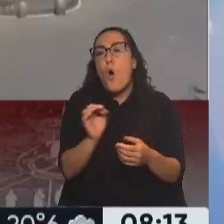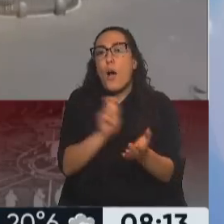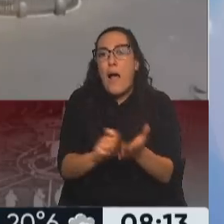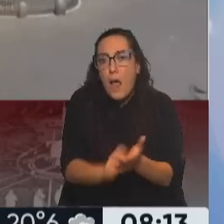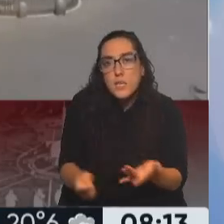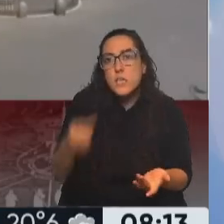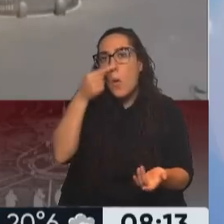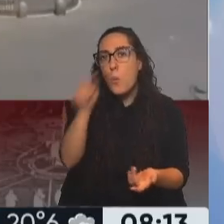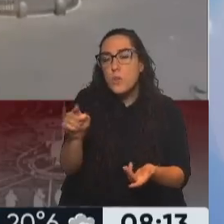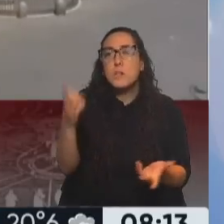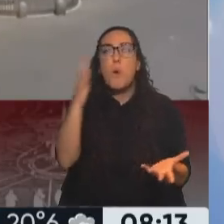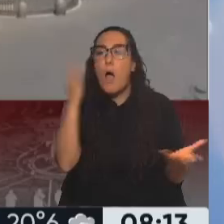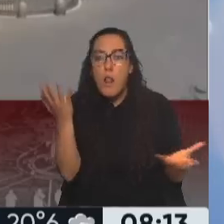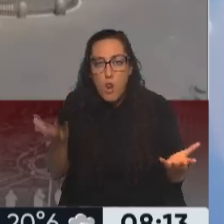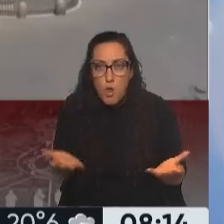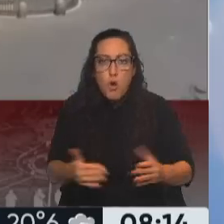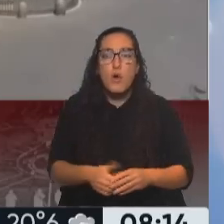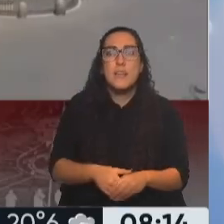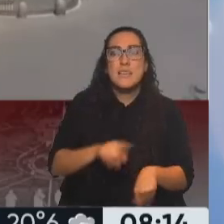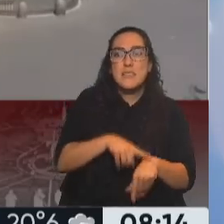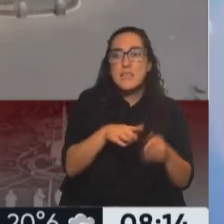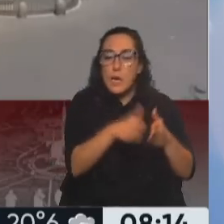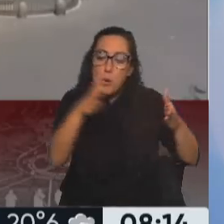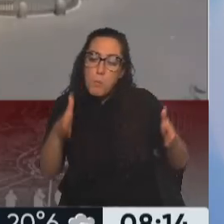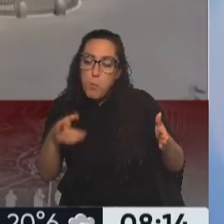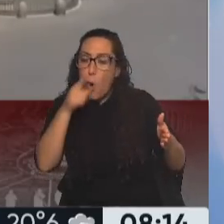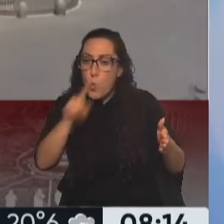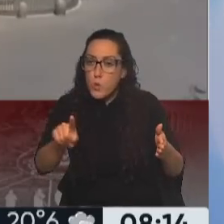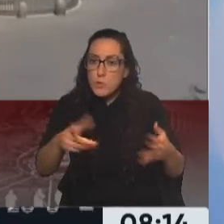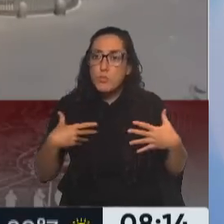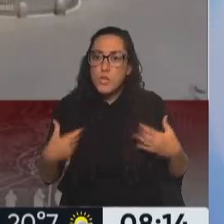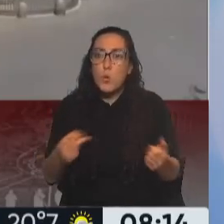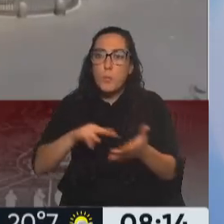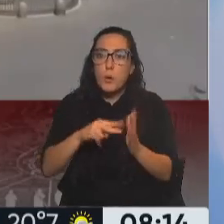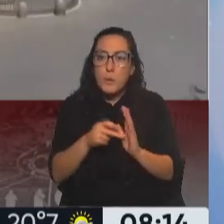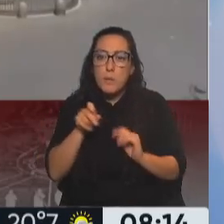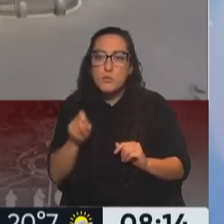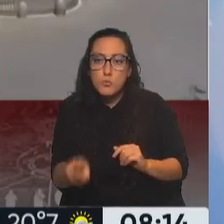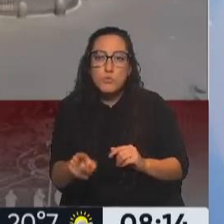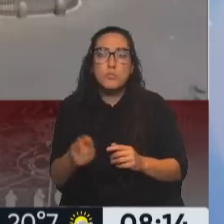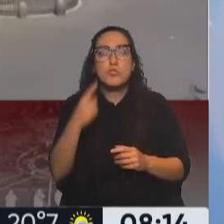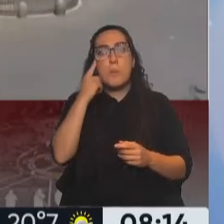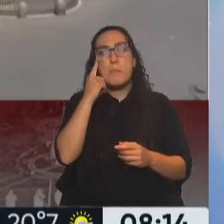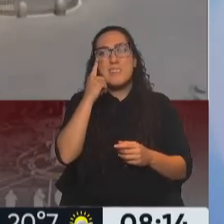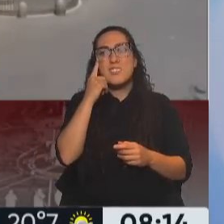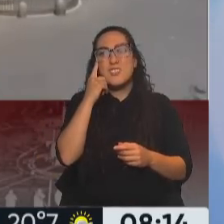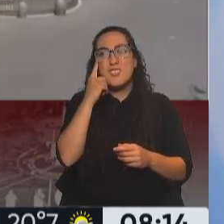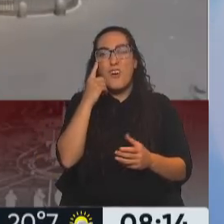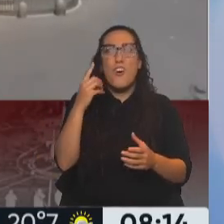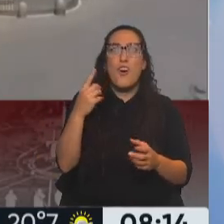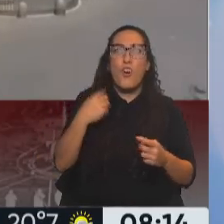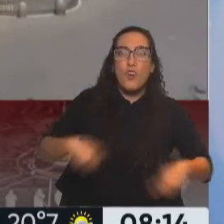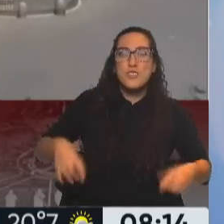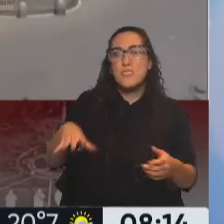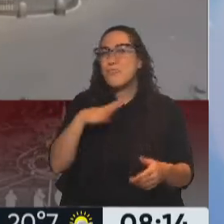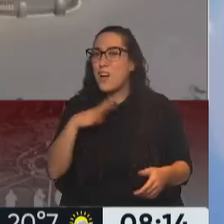último tiempo, y en este caso que digamos ya había un tema de salud dando vuelta, me imagino que no habrá mucha cosa dando vuelta. Es más, una de las